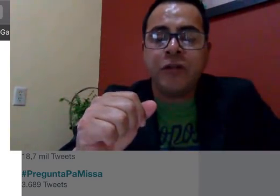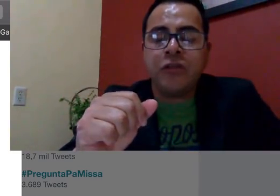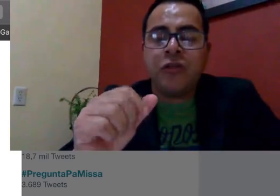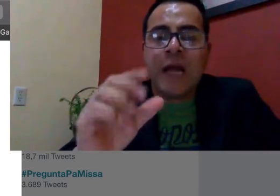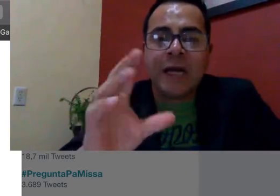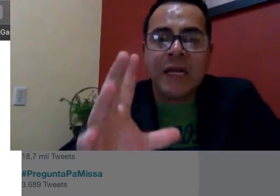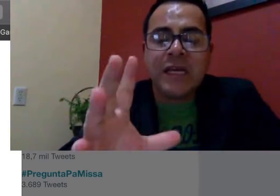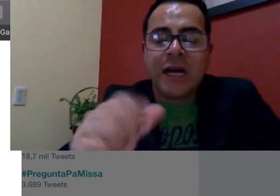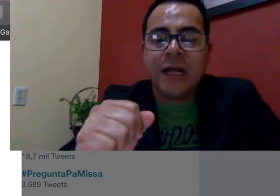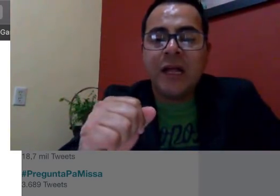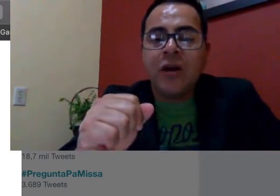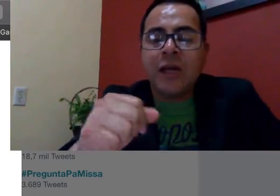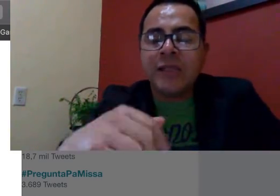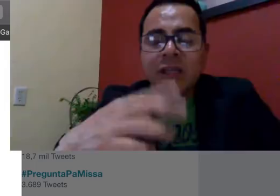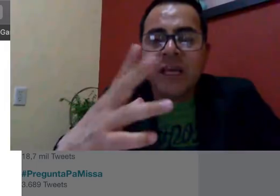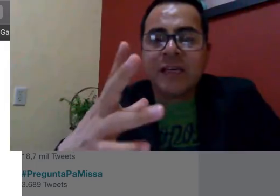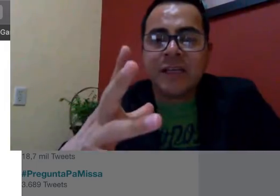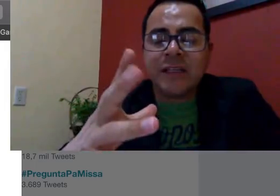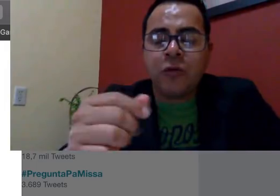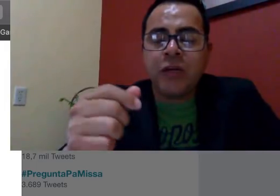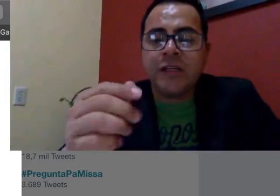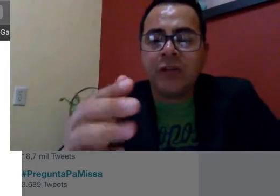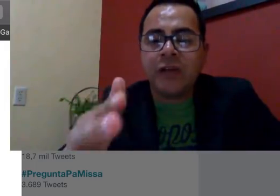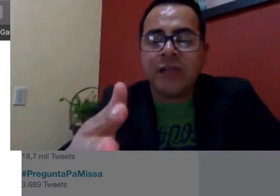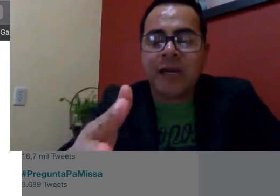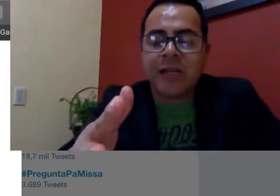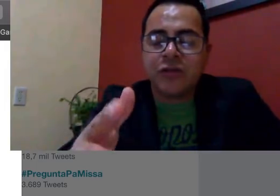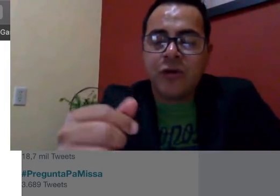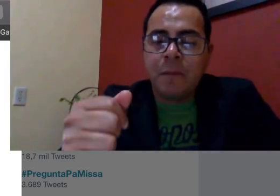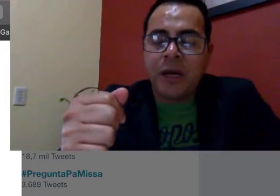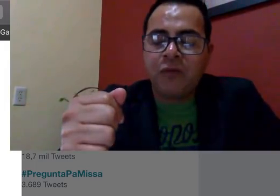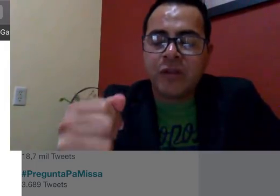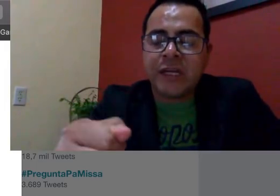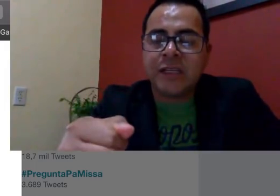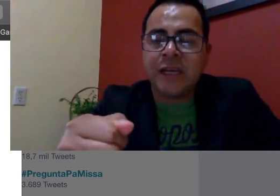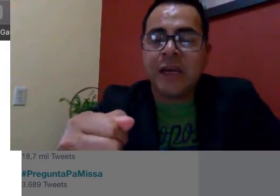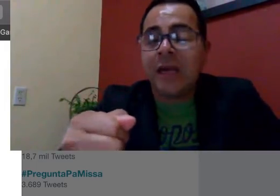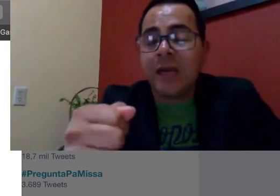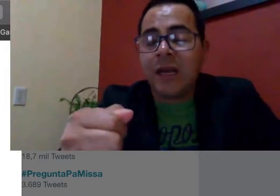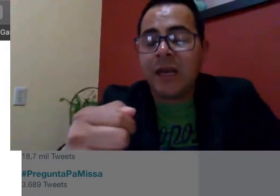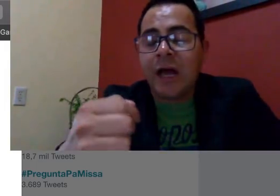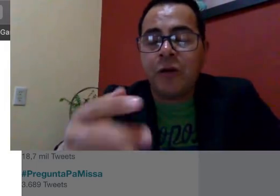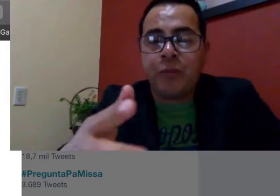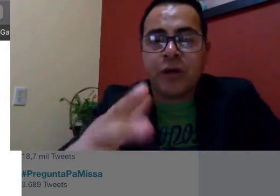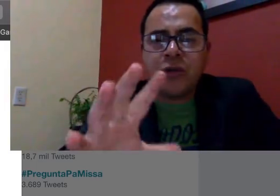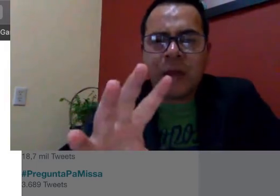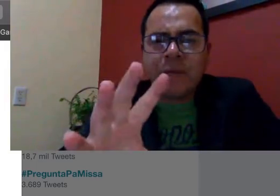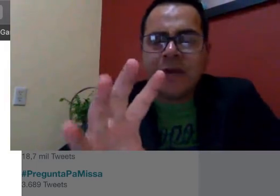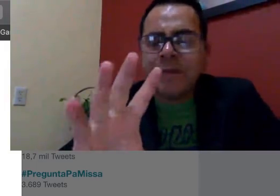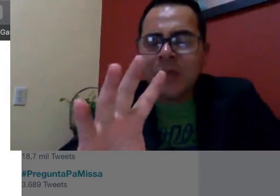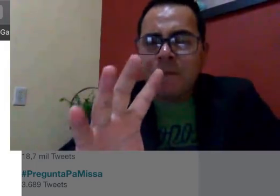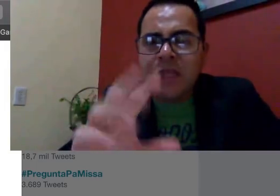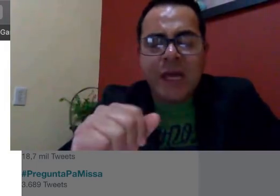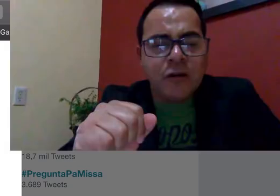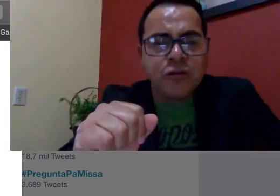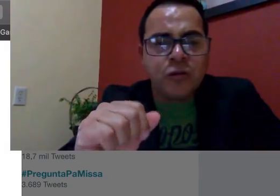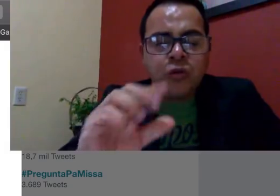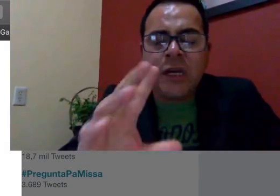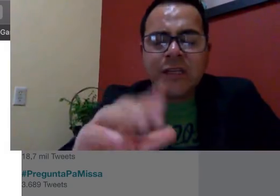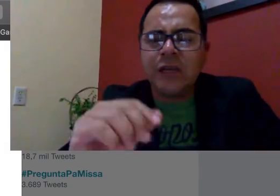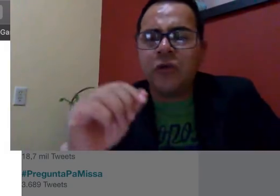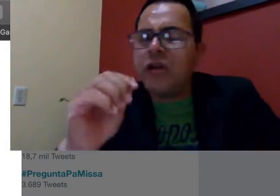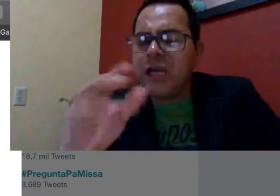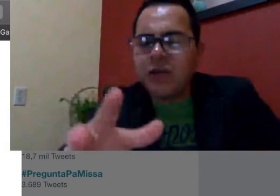de la oposición, la grilla. ¿Qué estrategias están utilizando en este caso manifestarse en el aeropuerto? Y también